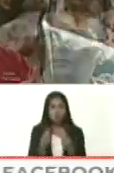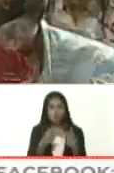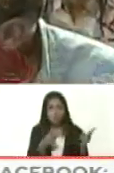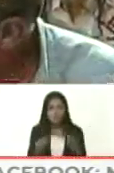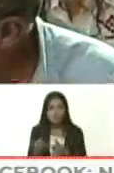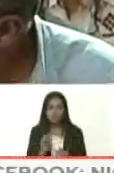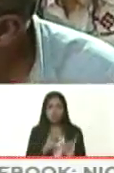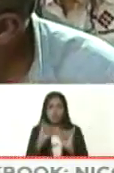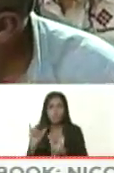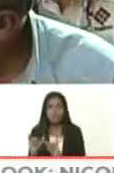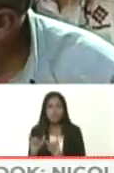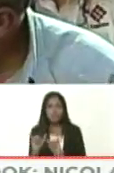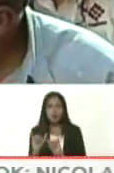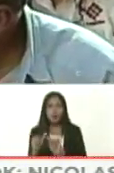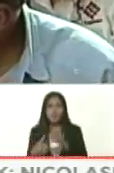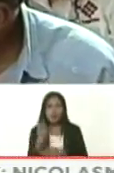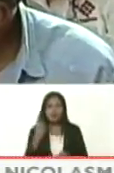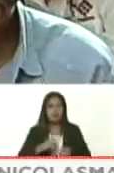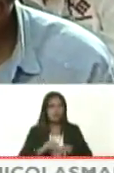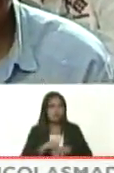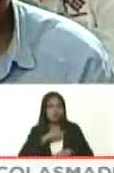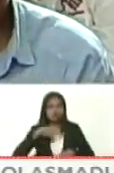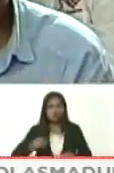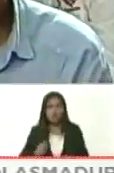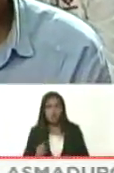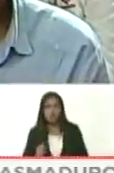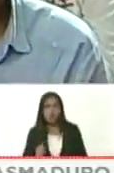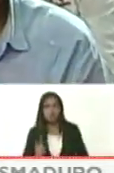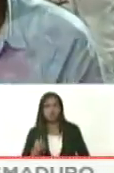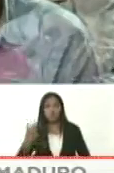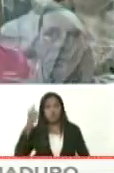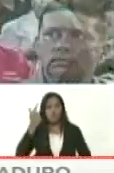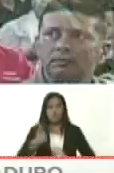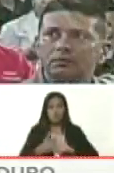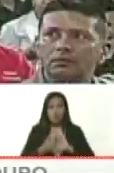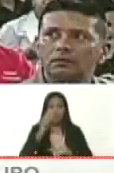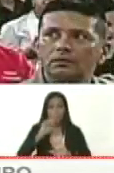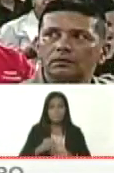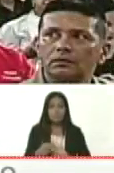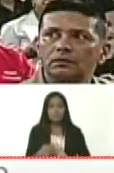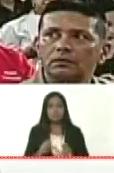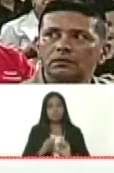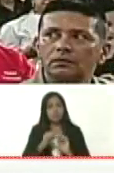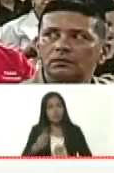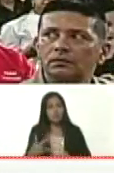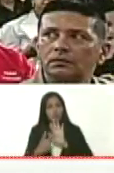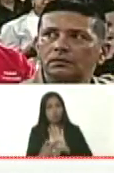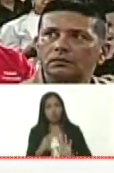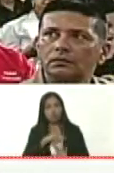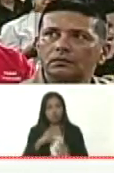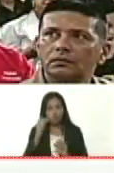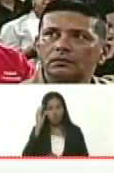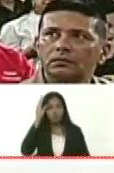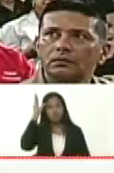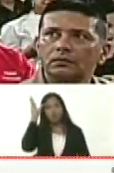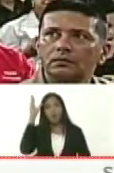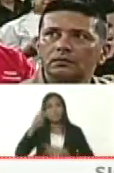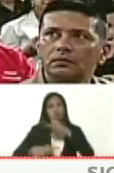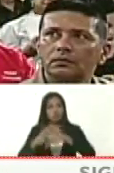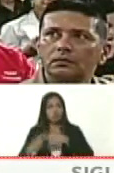visita, más en estos tiempos cuando hemos demostrado y vamos a demostrar que sí tenemos la capacidad de